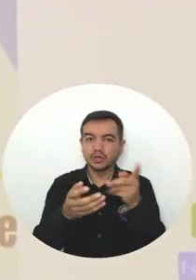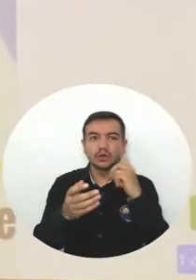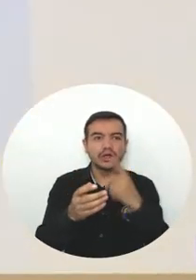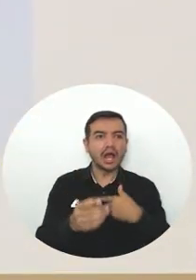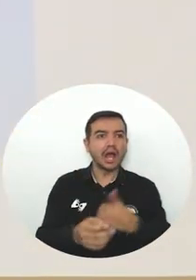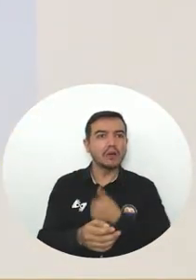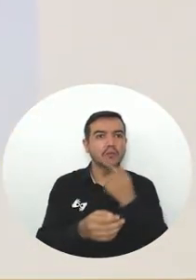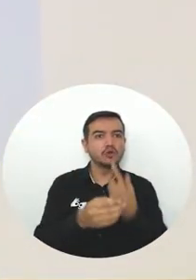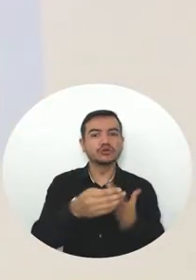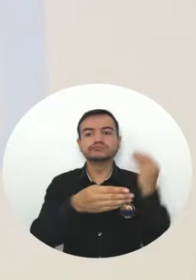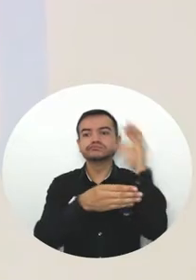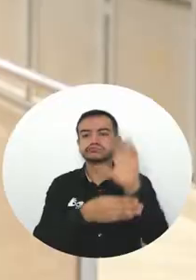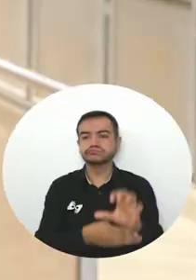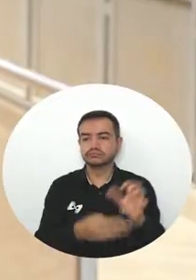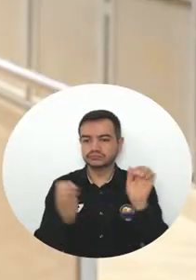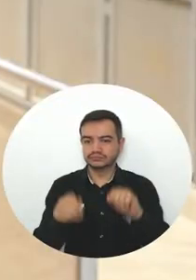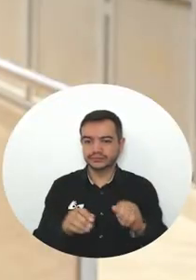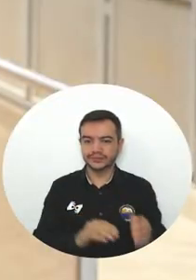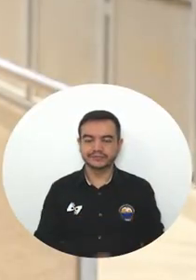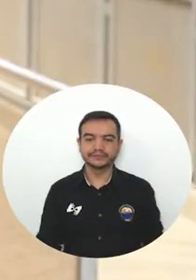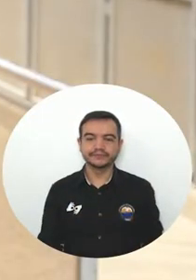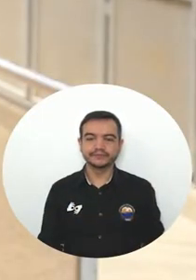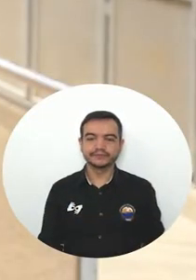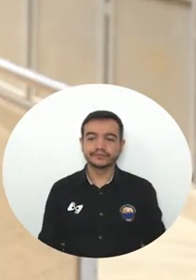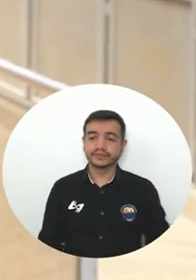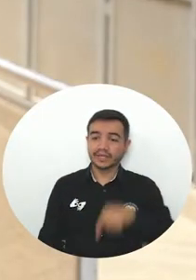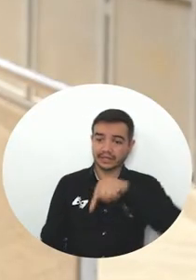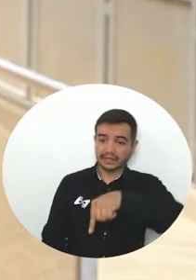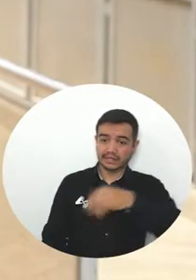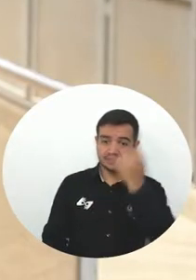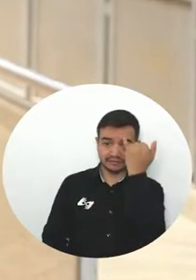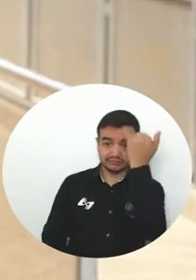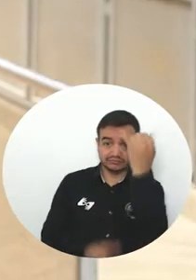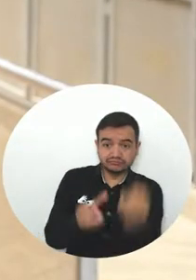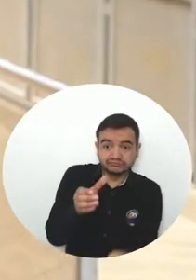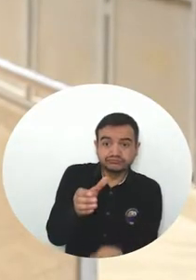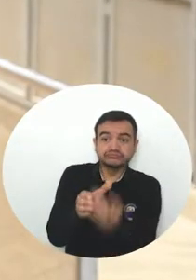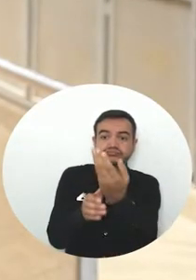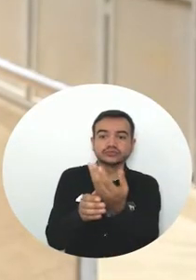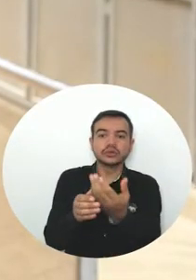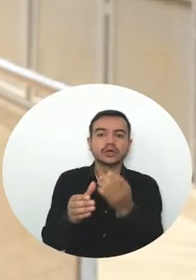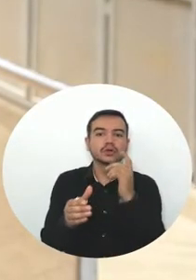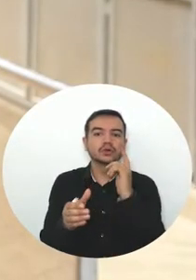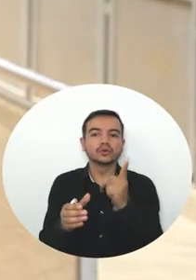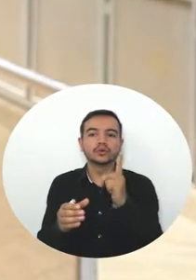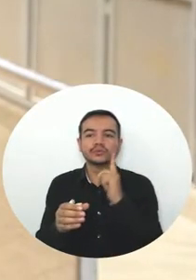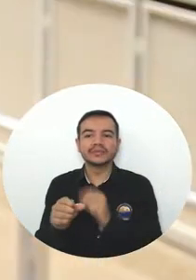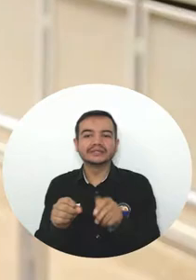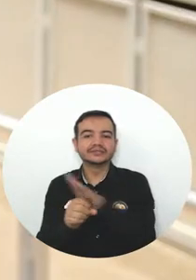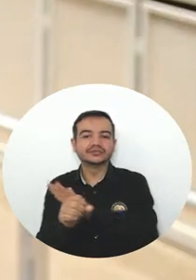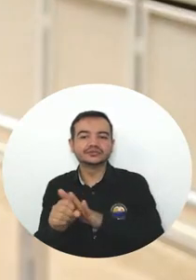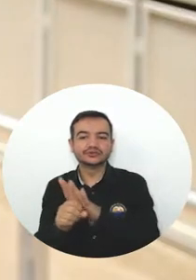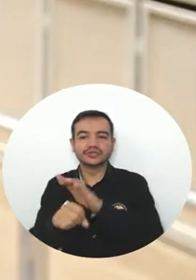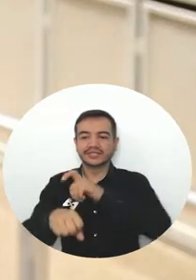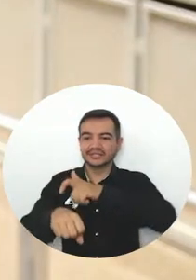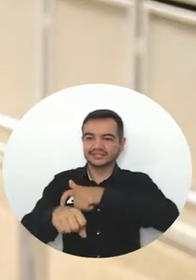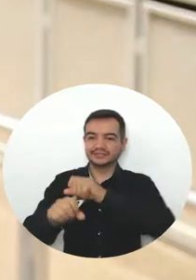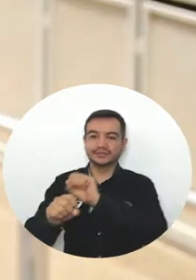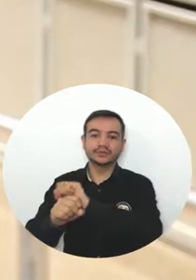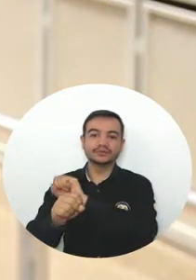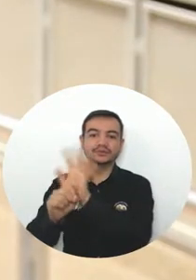estas actividades. Es una, digamos, una creación realmente en el contexto de la pandemia. Iniciamos